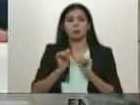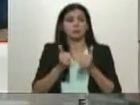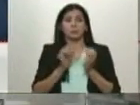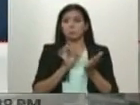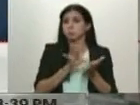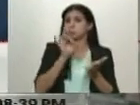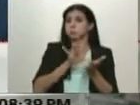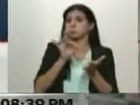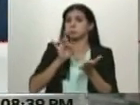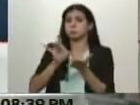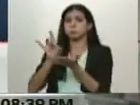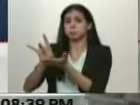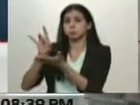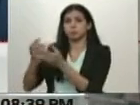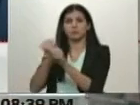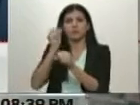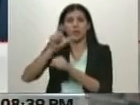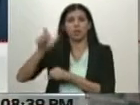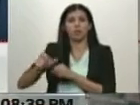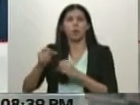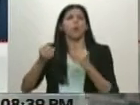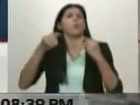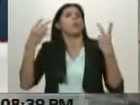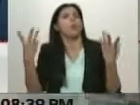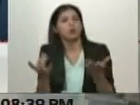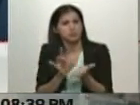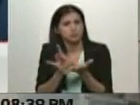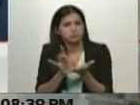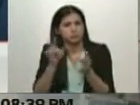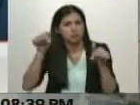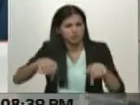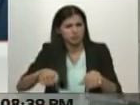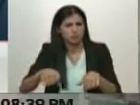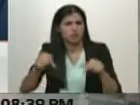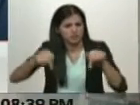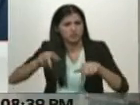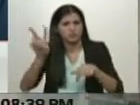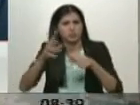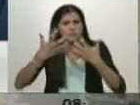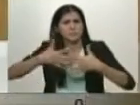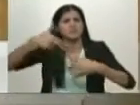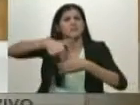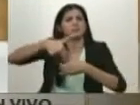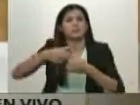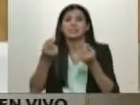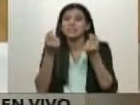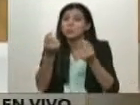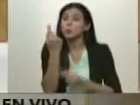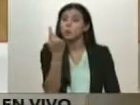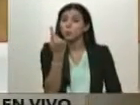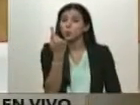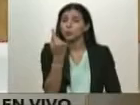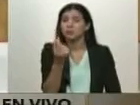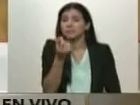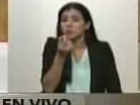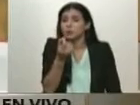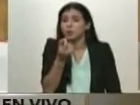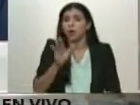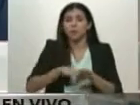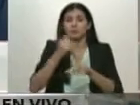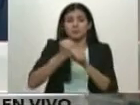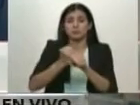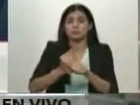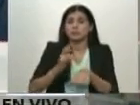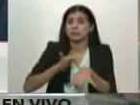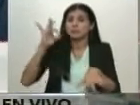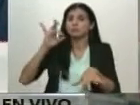los trabajadores, pues. ¿Cuántos trabajadores hemos votado aquí, Eulogio? Ninguno, porque el trabajo es